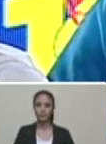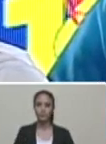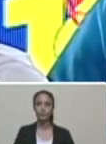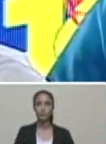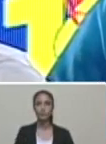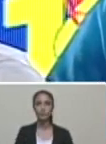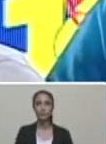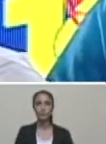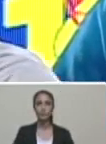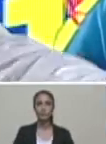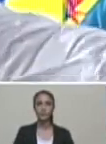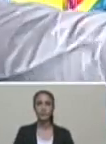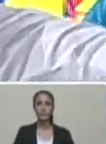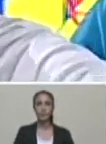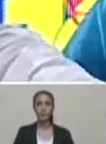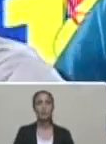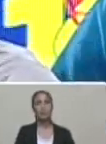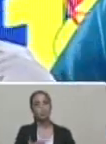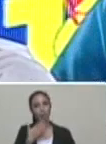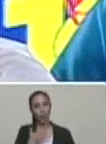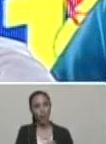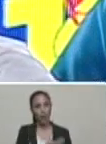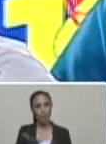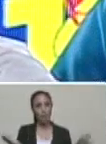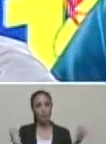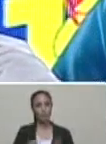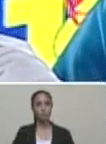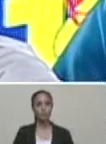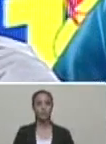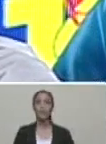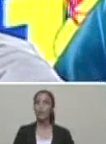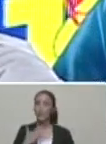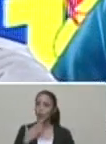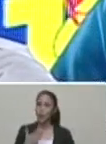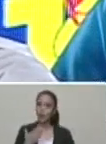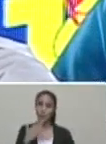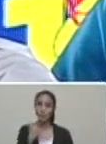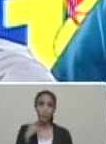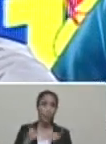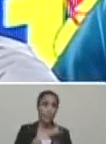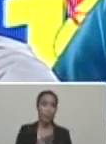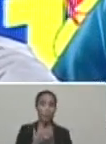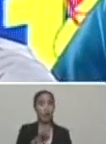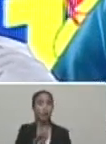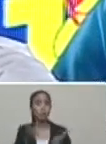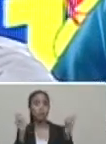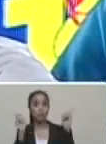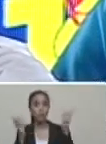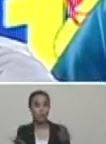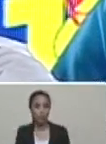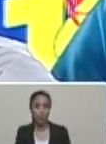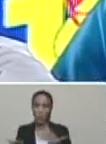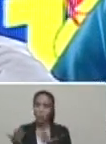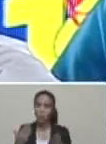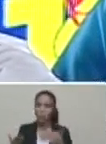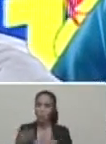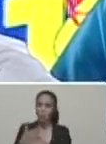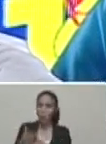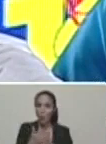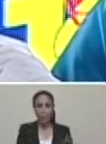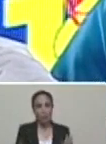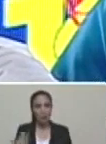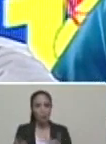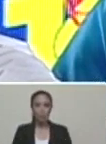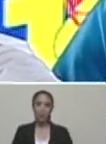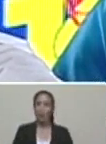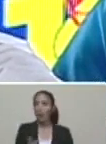Adentro. Por eso, gracias, presidente, por habernos permitido compartir con el